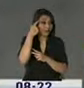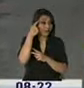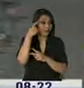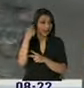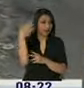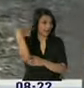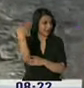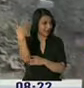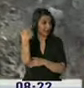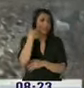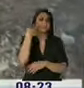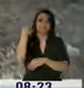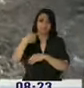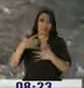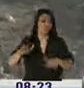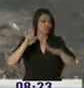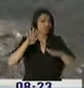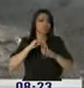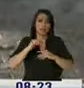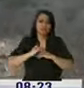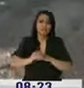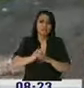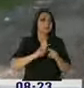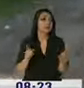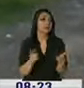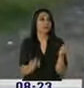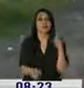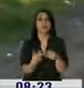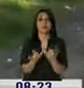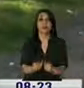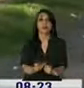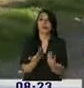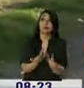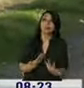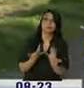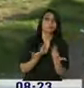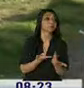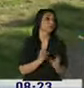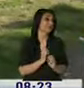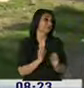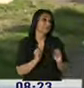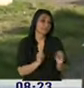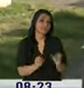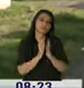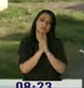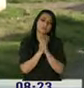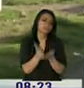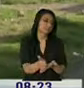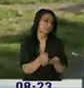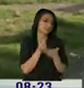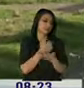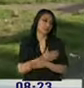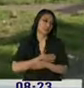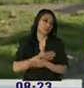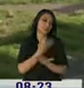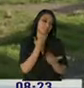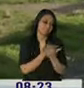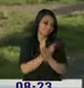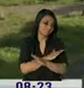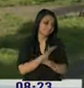pavimentar esa calle. Y pues, como moradores y perjudicados de esa parte, solicitamos que nos ayuden con la pavimentación. Muchas gracias,